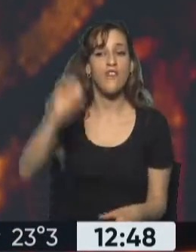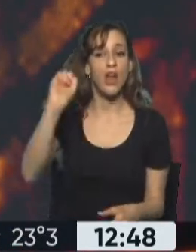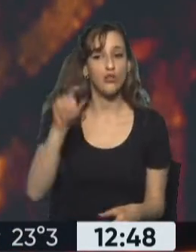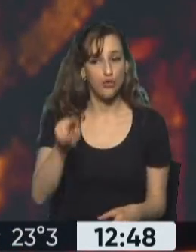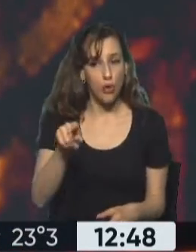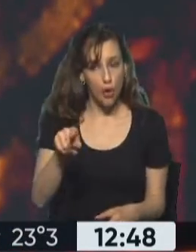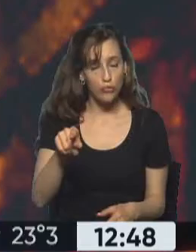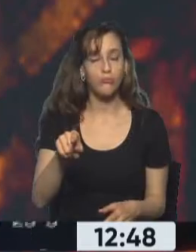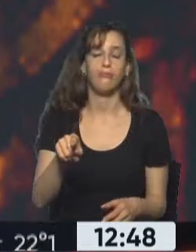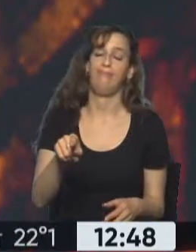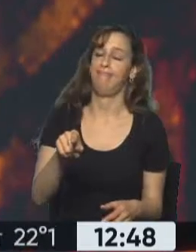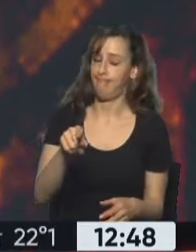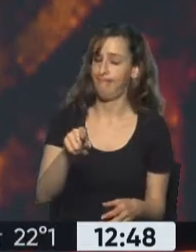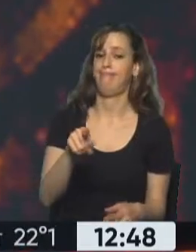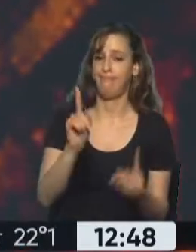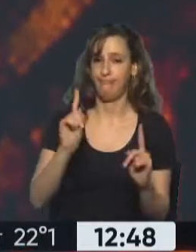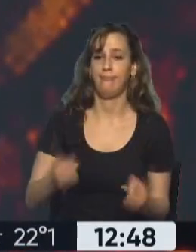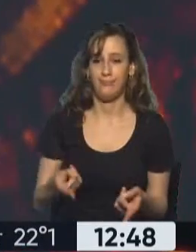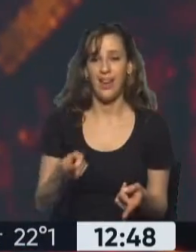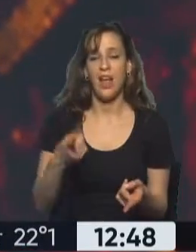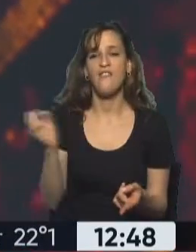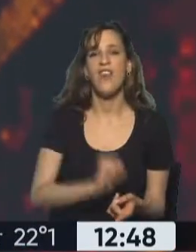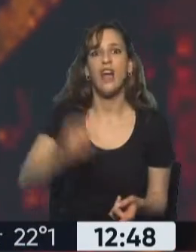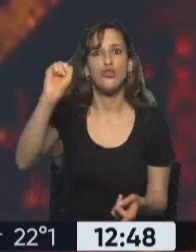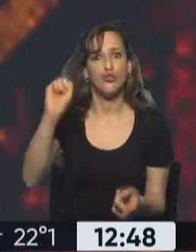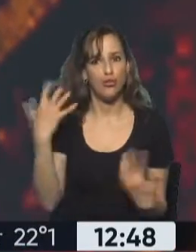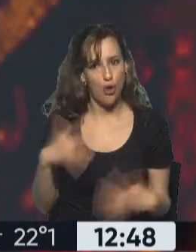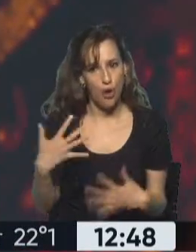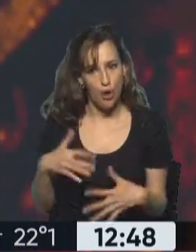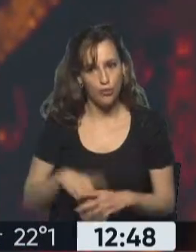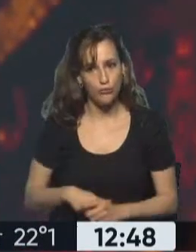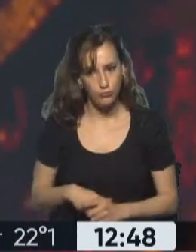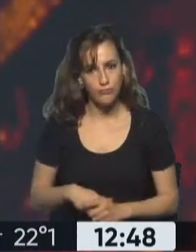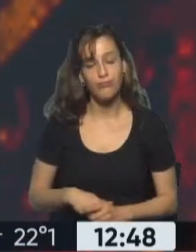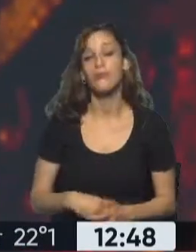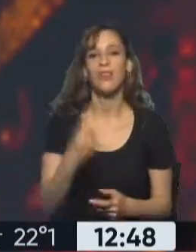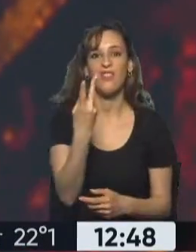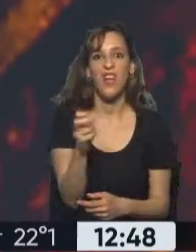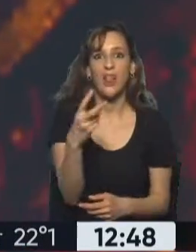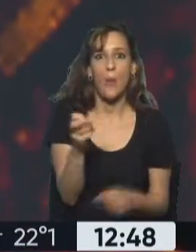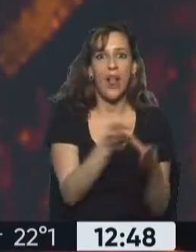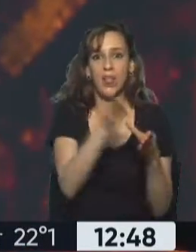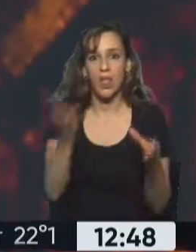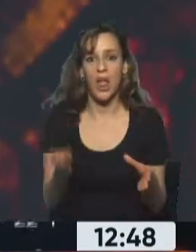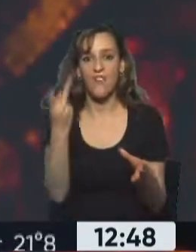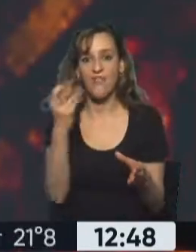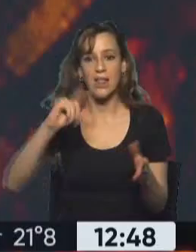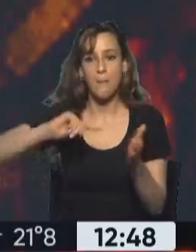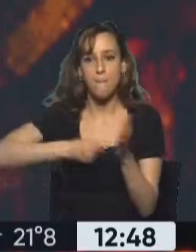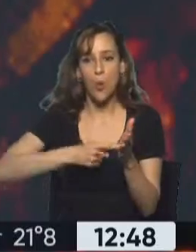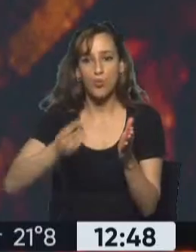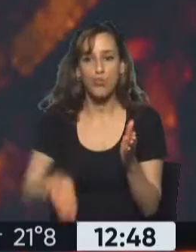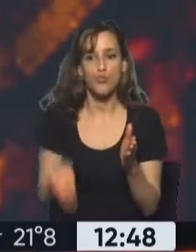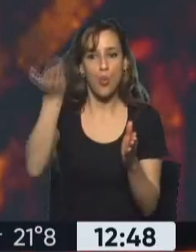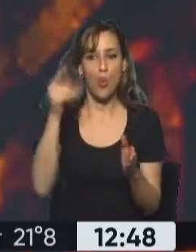fuerte. 2020 cae 20 puntos la inflación, ¿no? Juego de palabras. En el 2020 cae 20 puntos la inflación, obviamente con